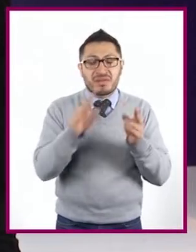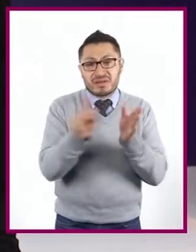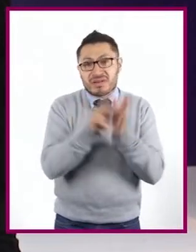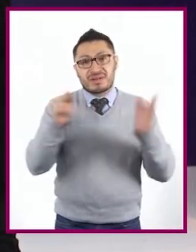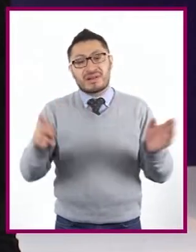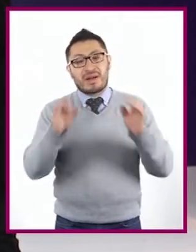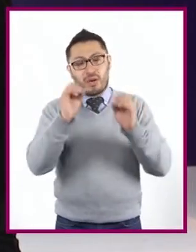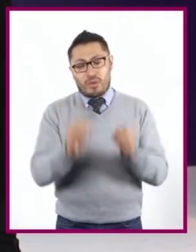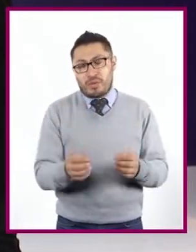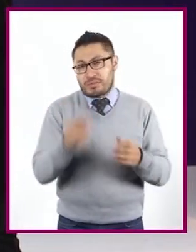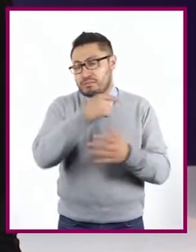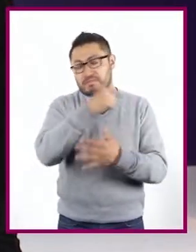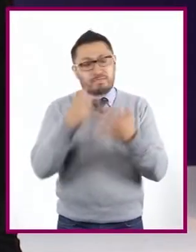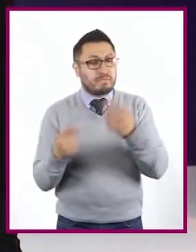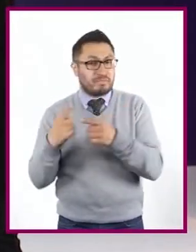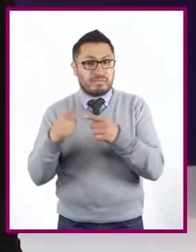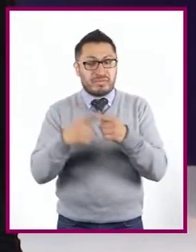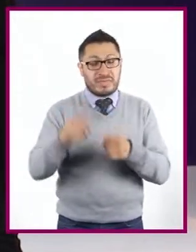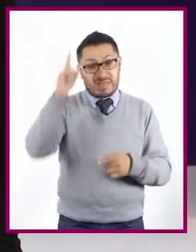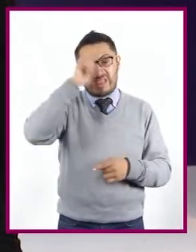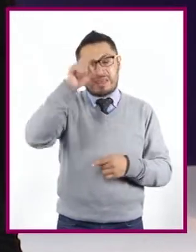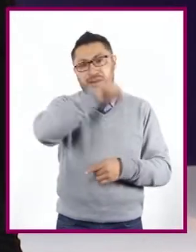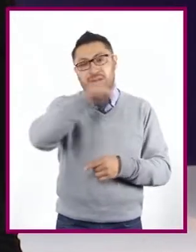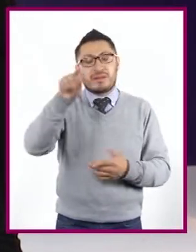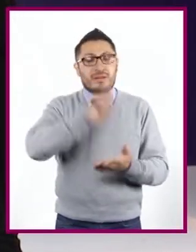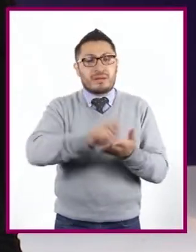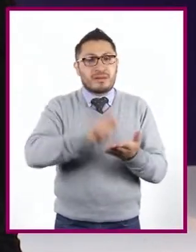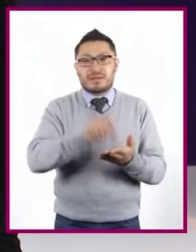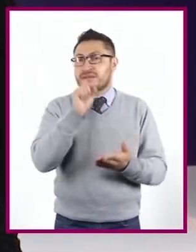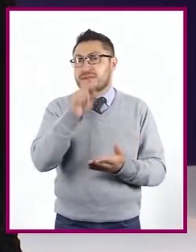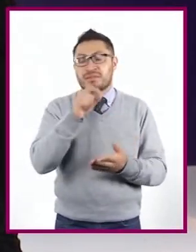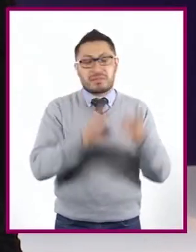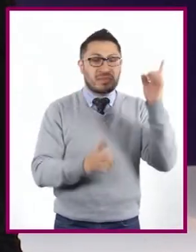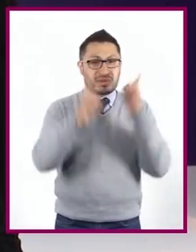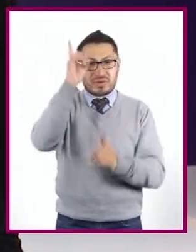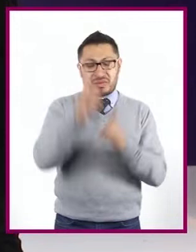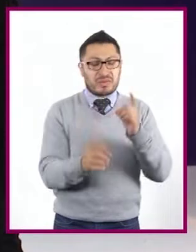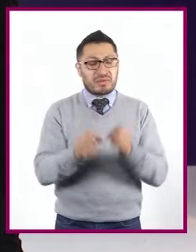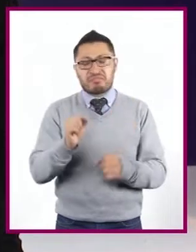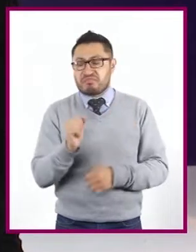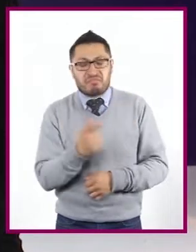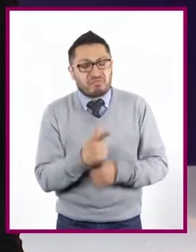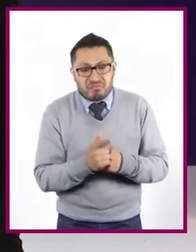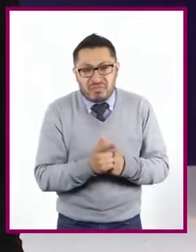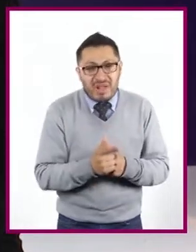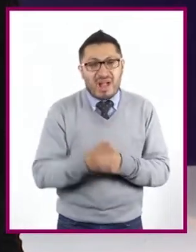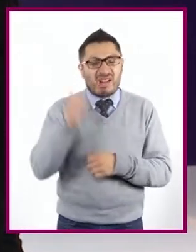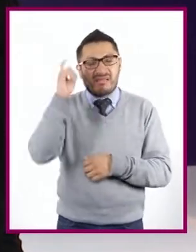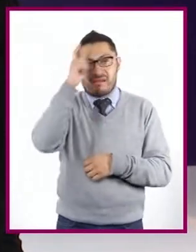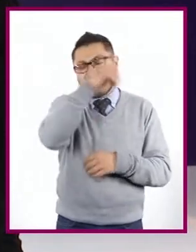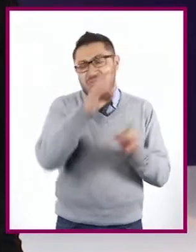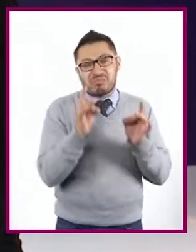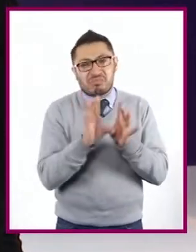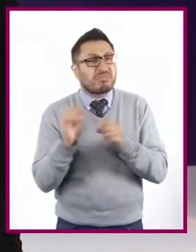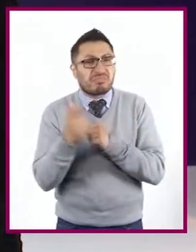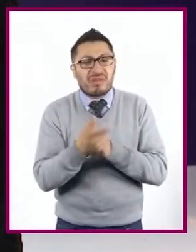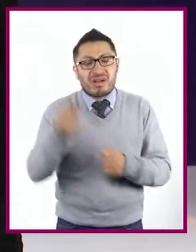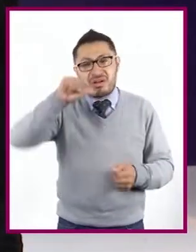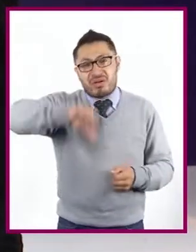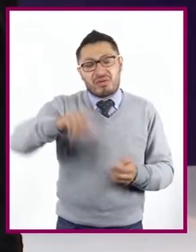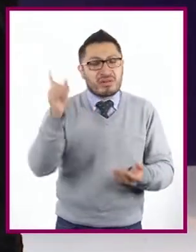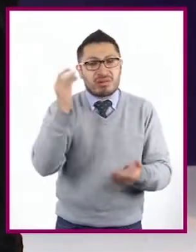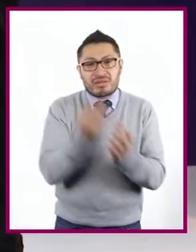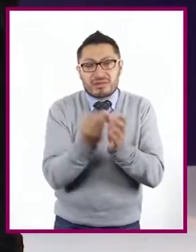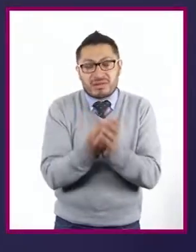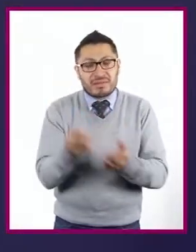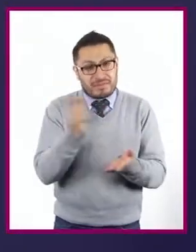reportajes. Les recomiendo tomar notas, así como registrar las dudas, inquietudes o dificultades que surjan durante el planteamiento